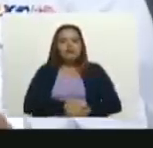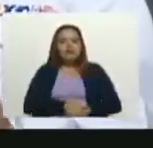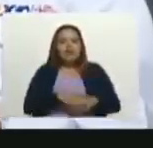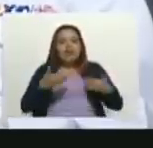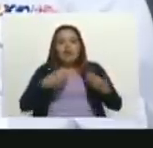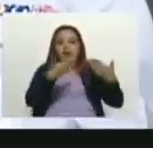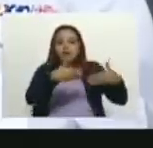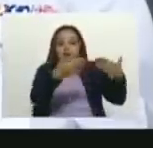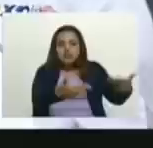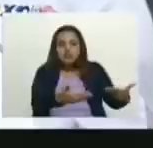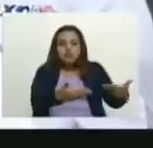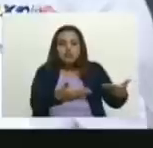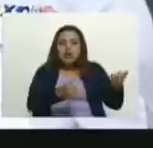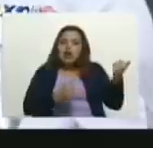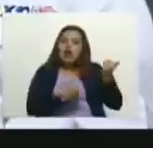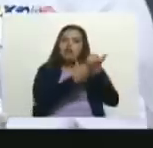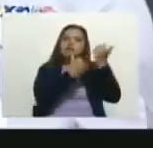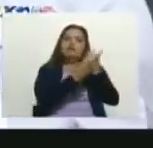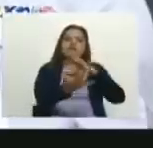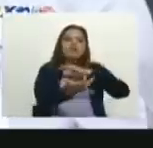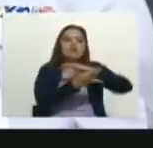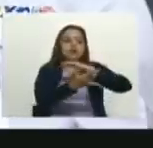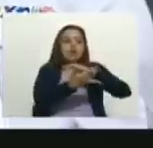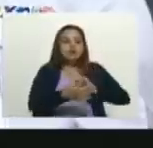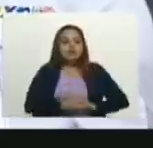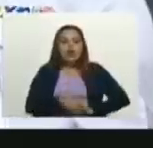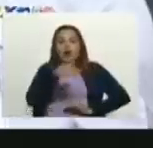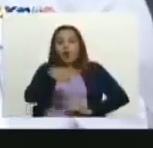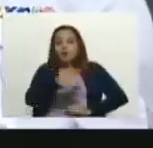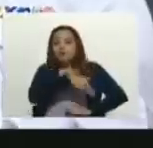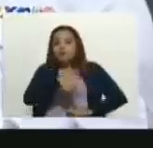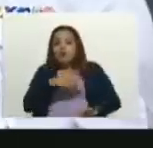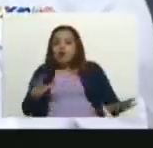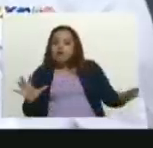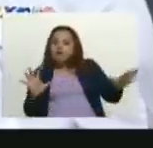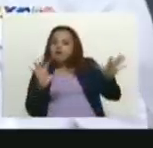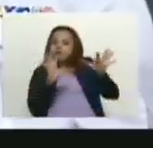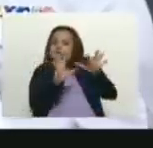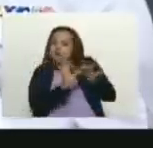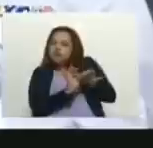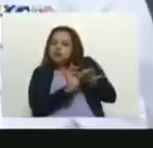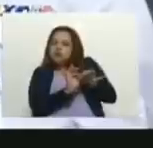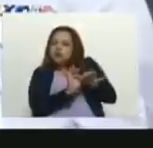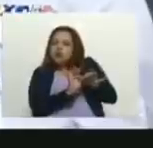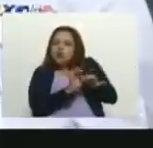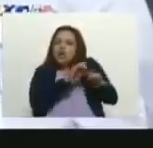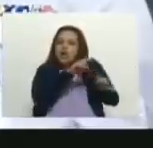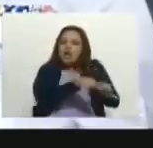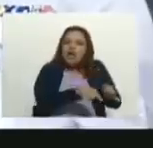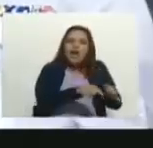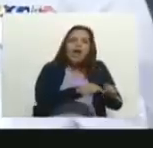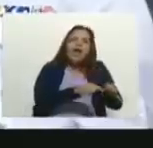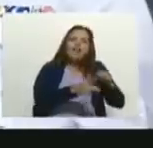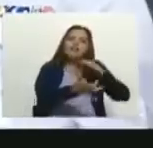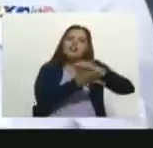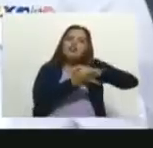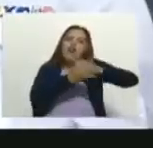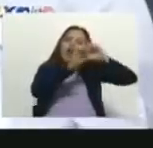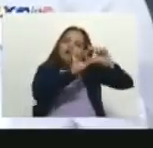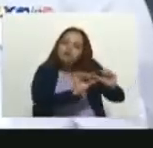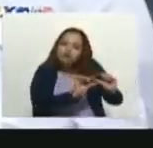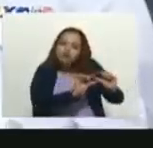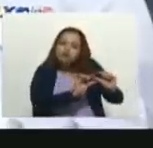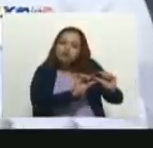avanzar con el apoyo de tecnología. Hoy en día hemos hecho una fusión entre lo orgánico y la nanotecnología, y